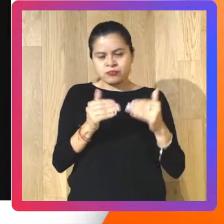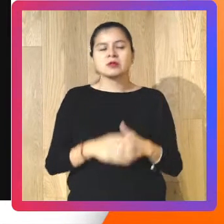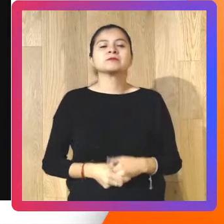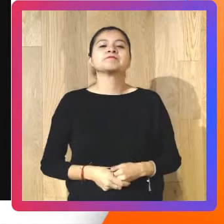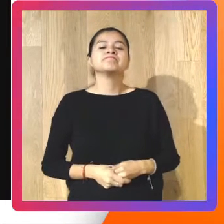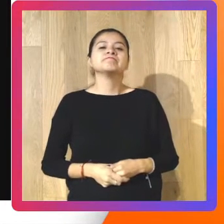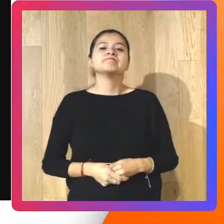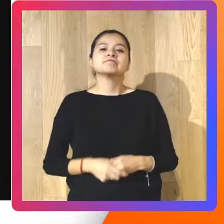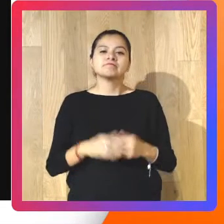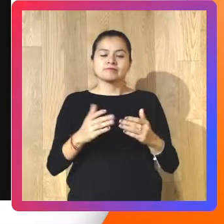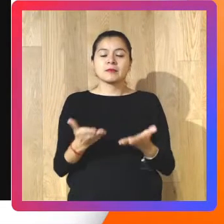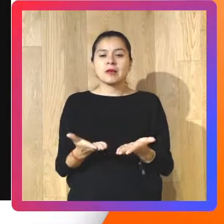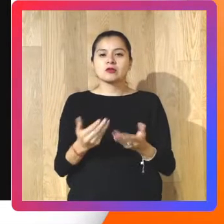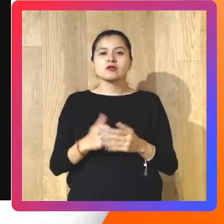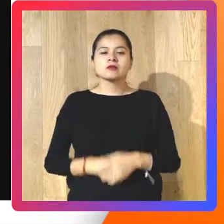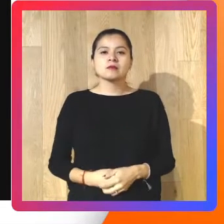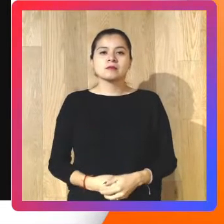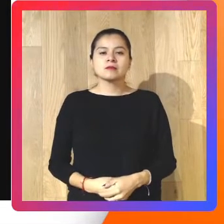Entonces,